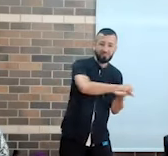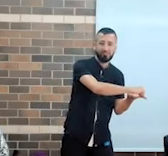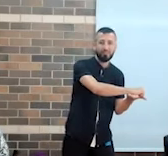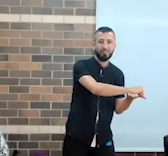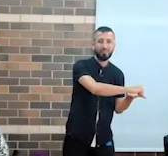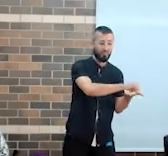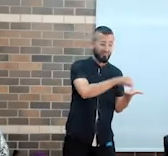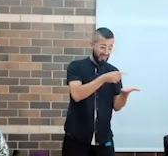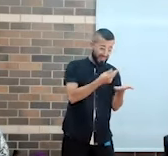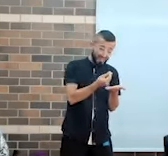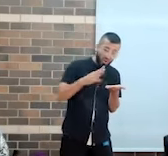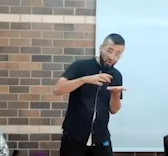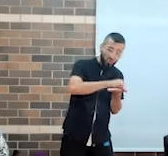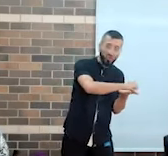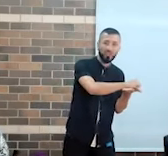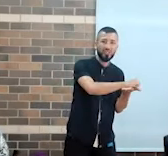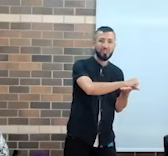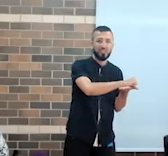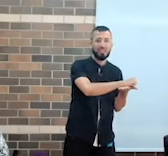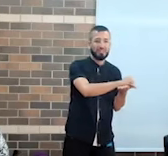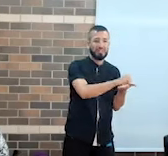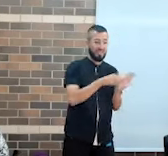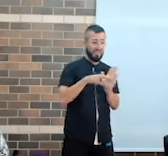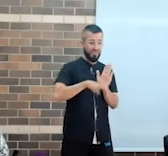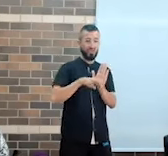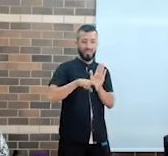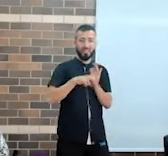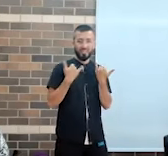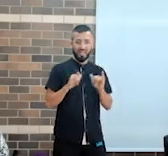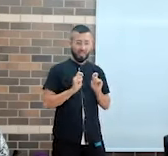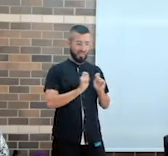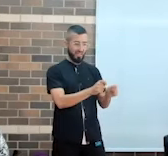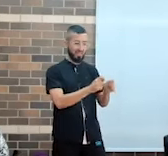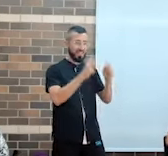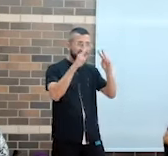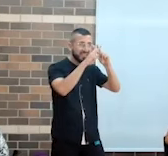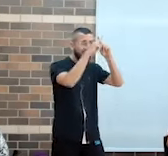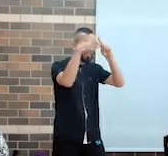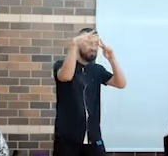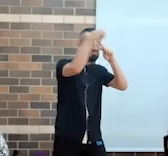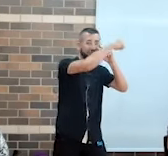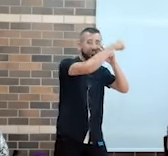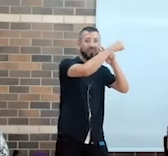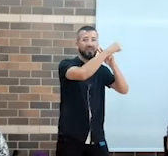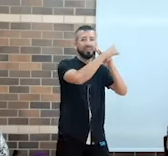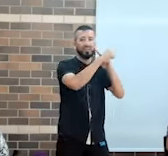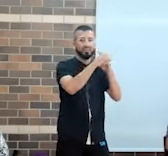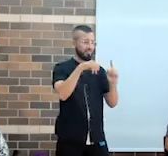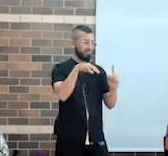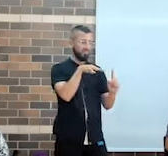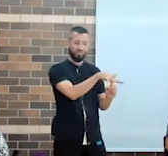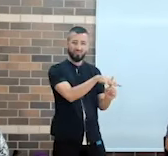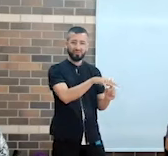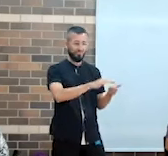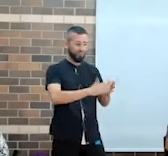esta colonización del ser, ¿no? Lo han llamado teóricos, pero pues hay una afectación interna en las comunidades